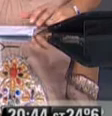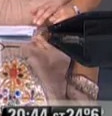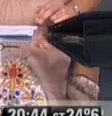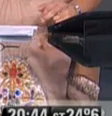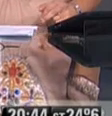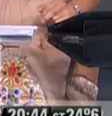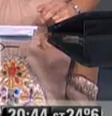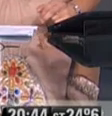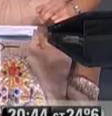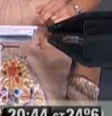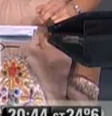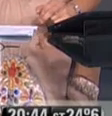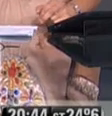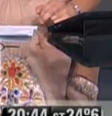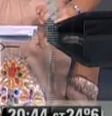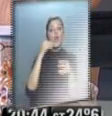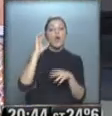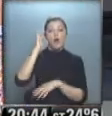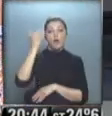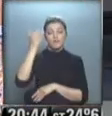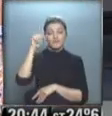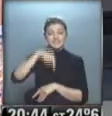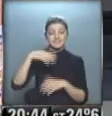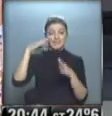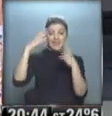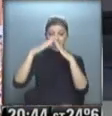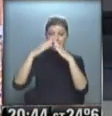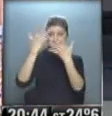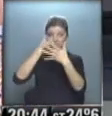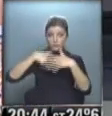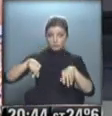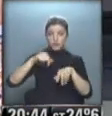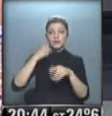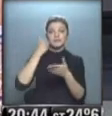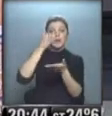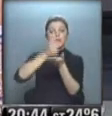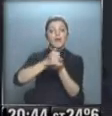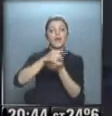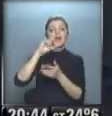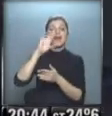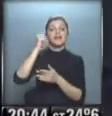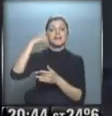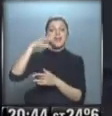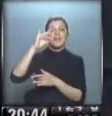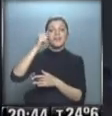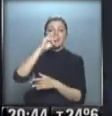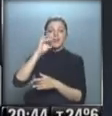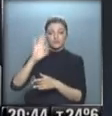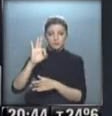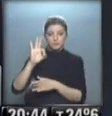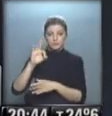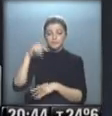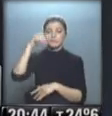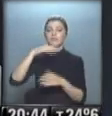sus operaciones. Fue durante una conferencia de prensa en casa de gobierno que encabezaron Randazzo y Kicillof. La resolución del ORNA